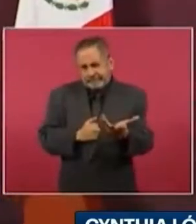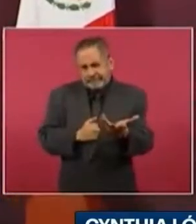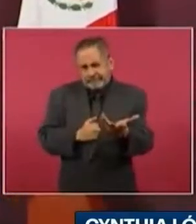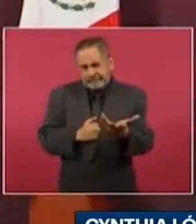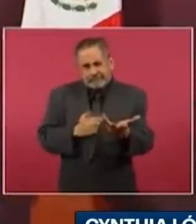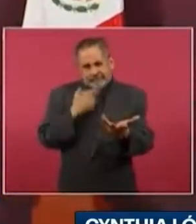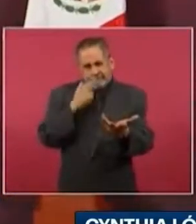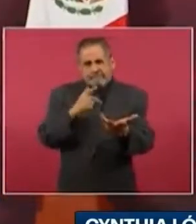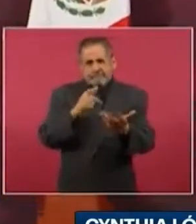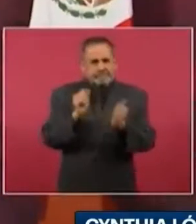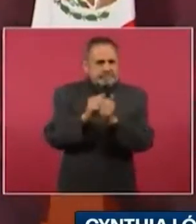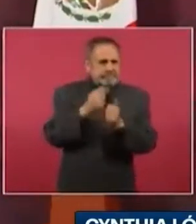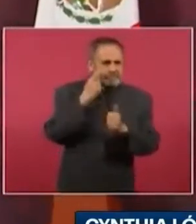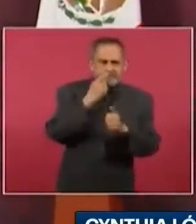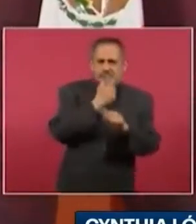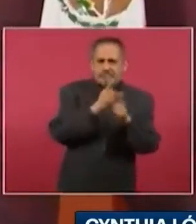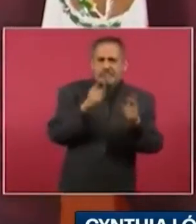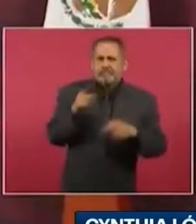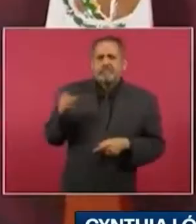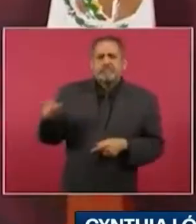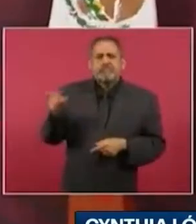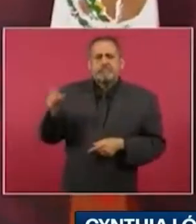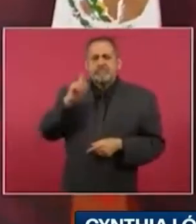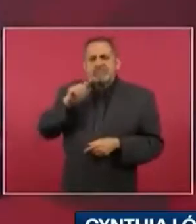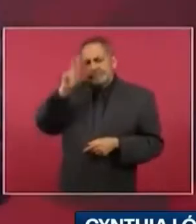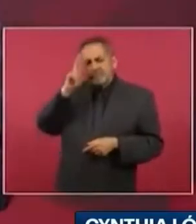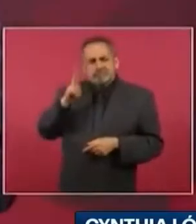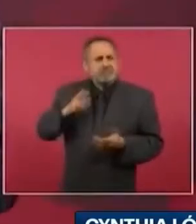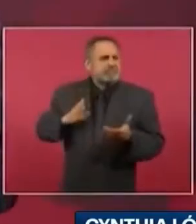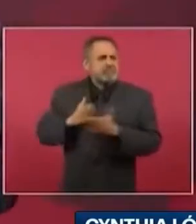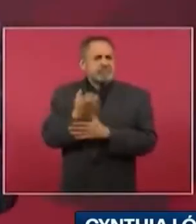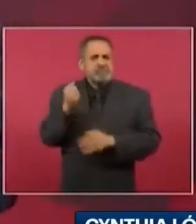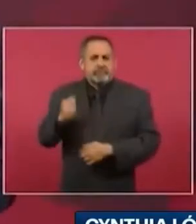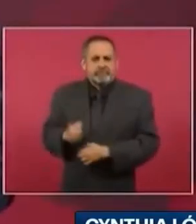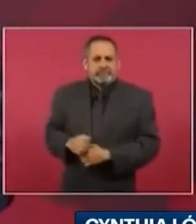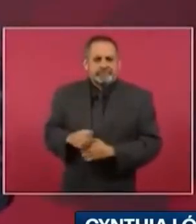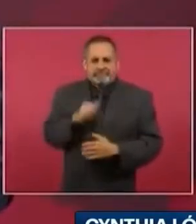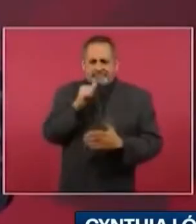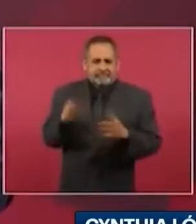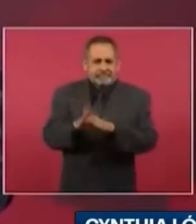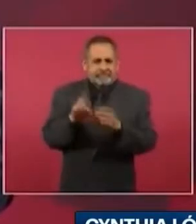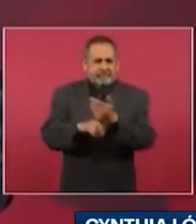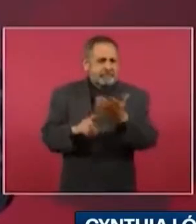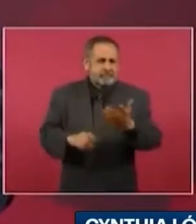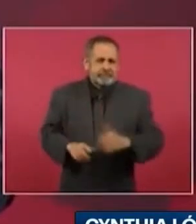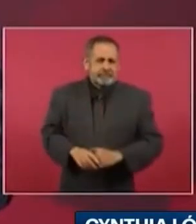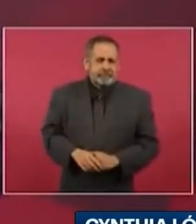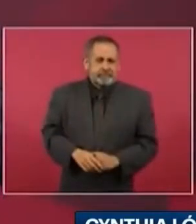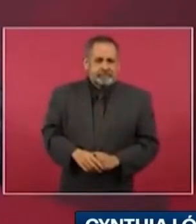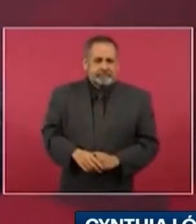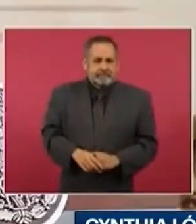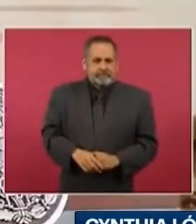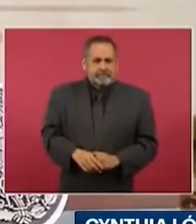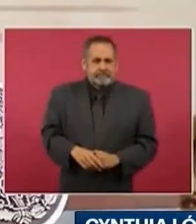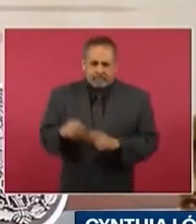un tratado, pues la regla permite que haya esa convivencia pacífica entre los estados, y es el